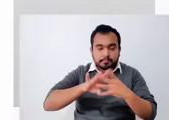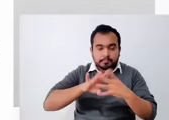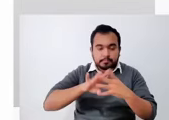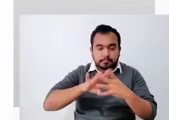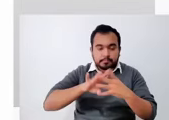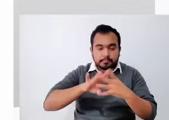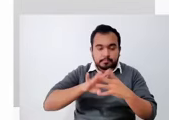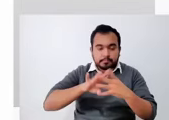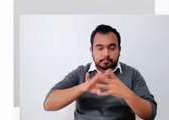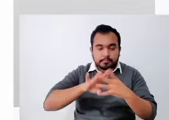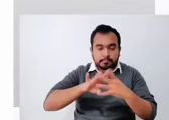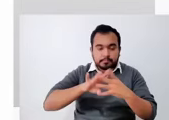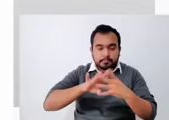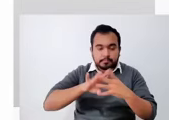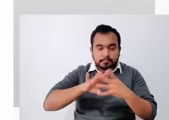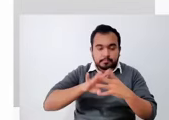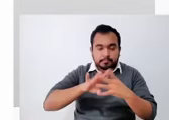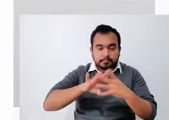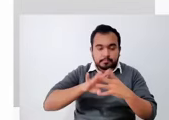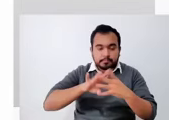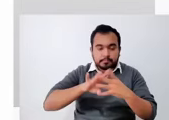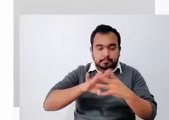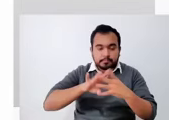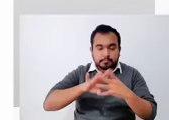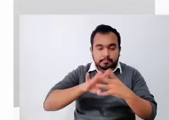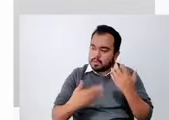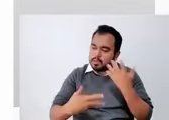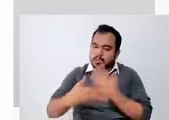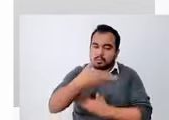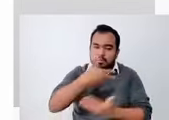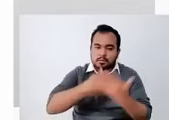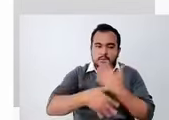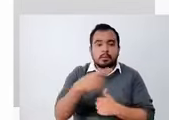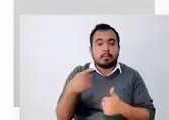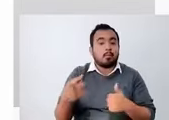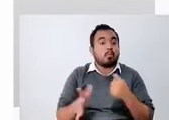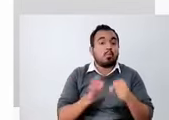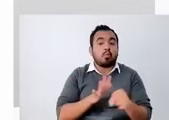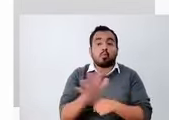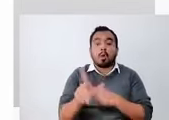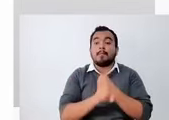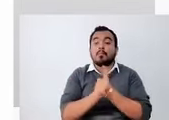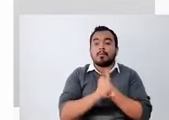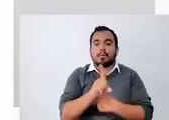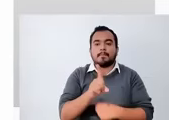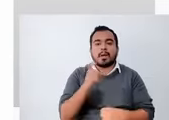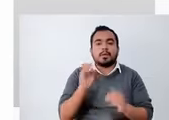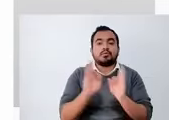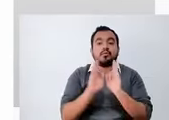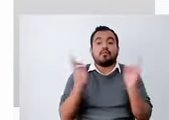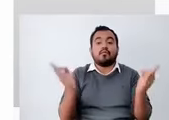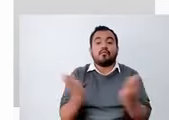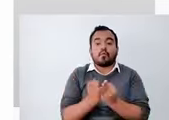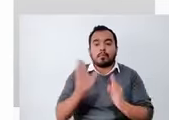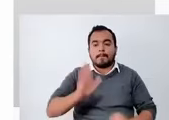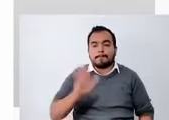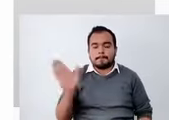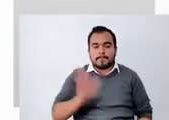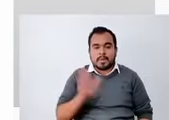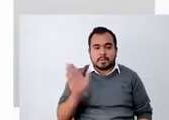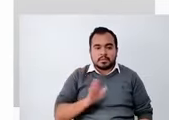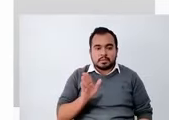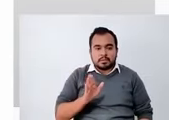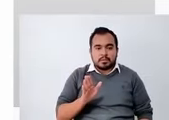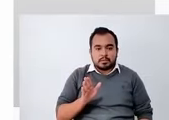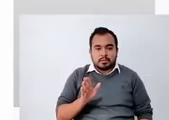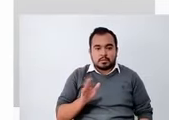el ilícito. Bien, el primer problema de esto es que, de este esquema, es que parece ser un consecuencialismo, pero sin